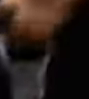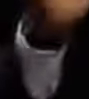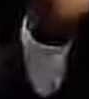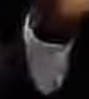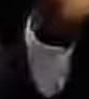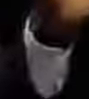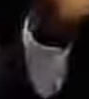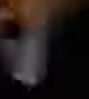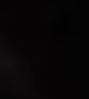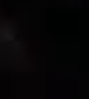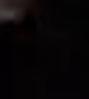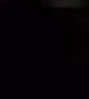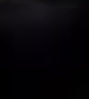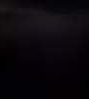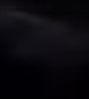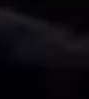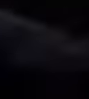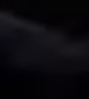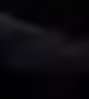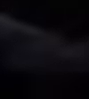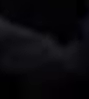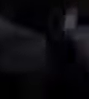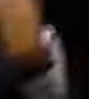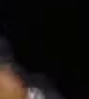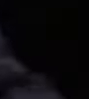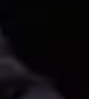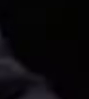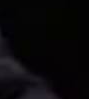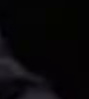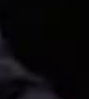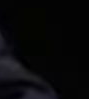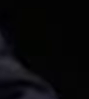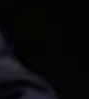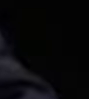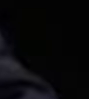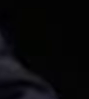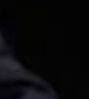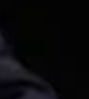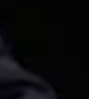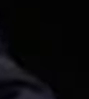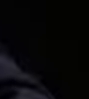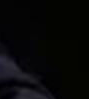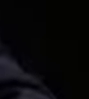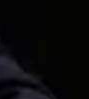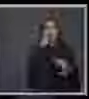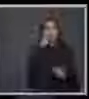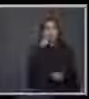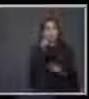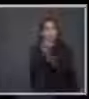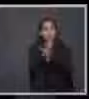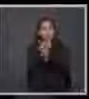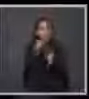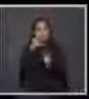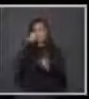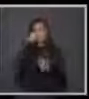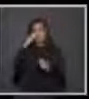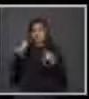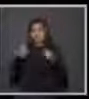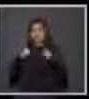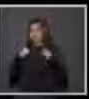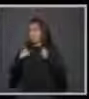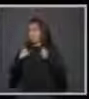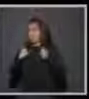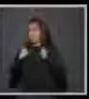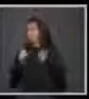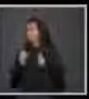Hablando en plata, ¿no? O sea, más, aquí estamos con jóvenes, ¿no? Aquí correcto. No estamos para dorarnos la píldora. Correcto. ¿A